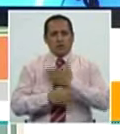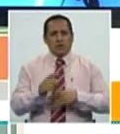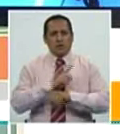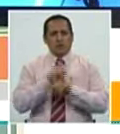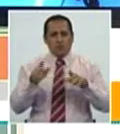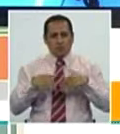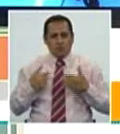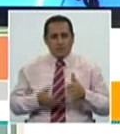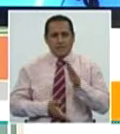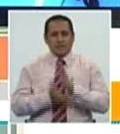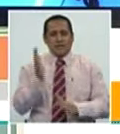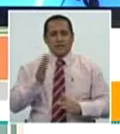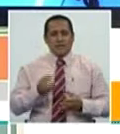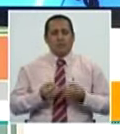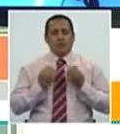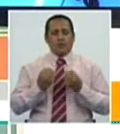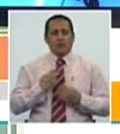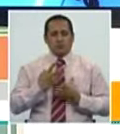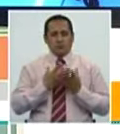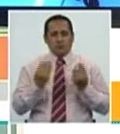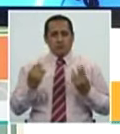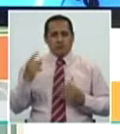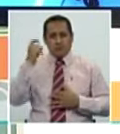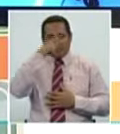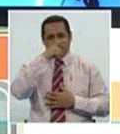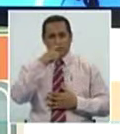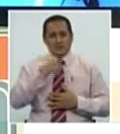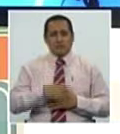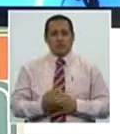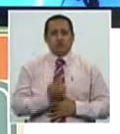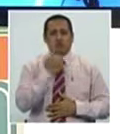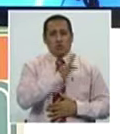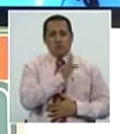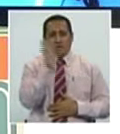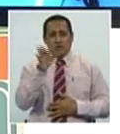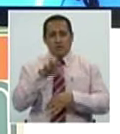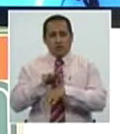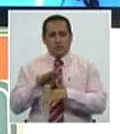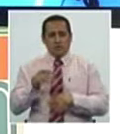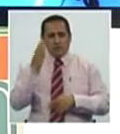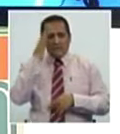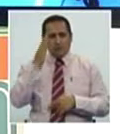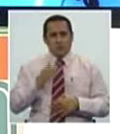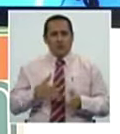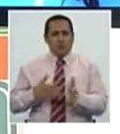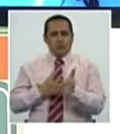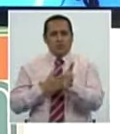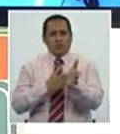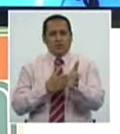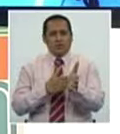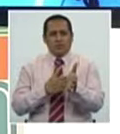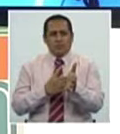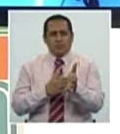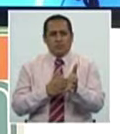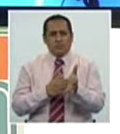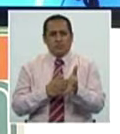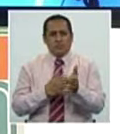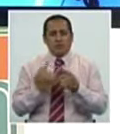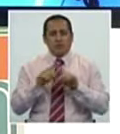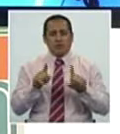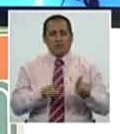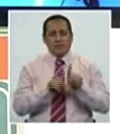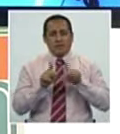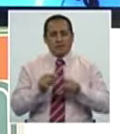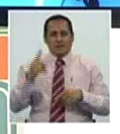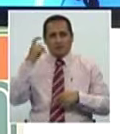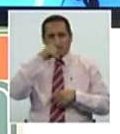discapacitado no puede trasladarse, porque es bien difícil, ¿no? Sabemos que ha salido el metropolitano, ¿no?